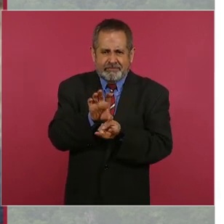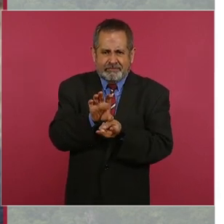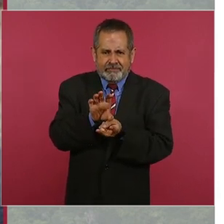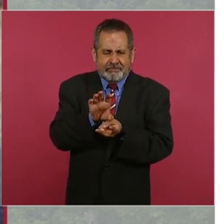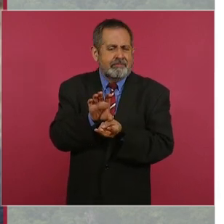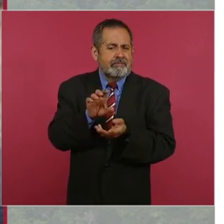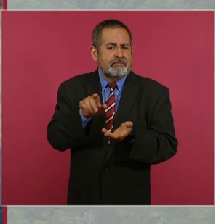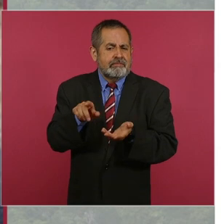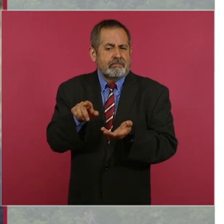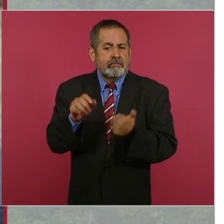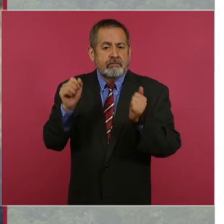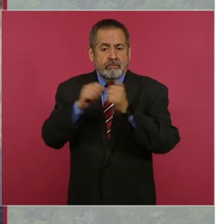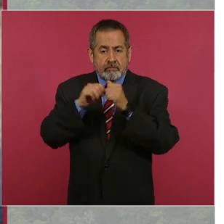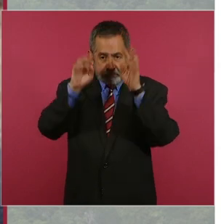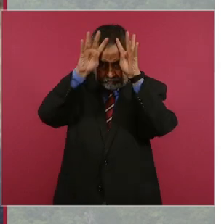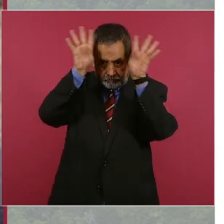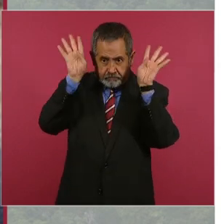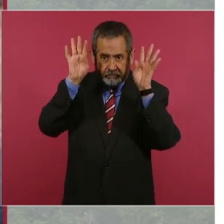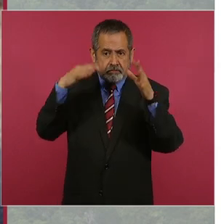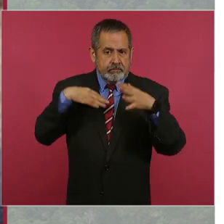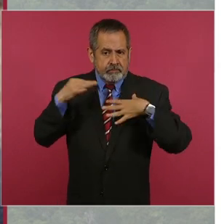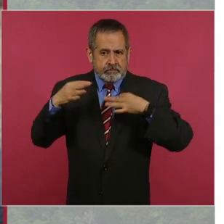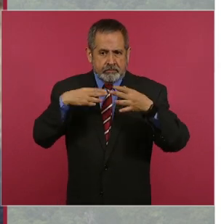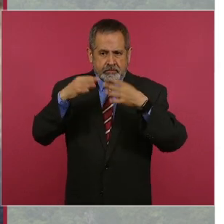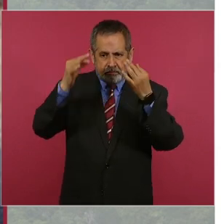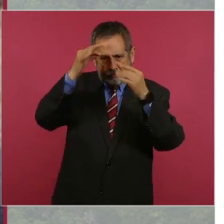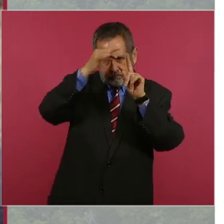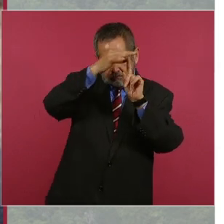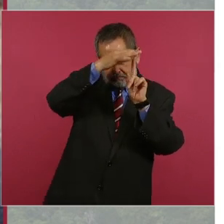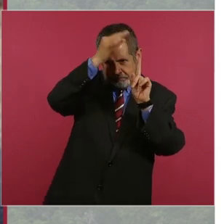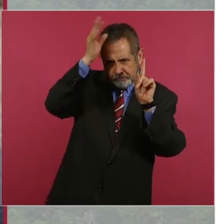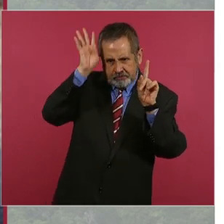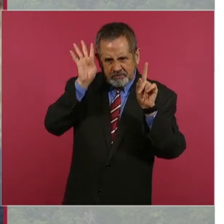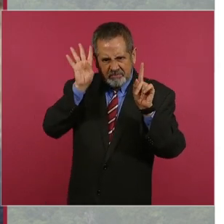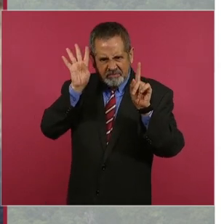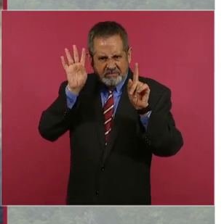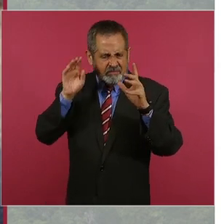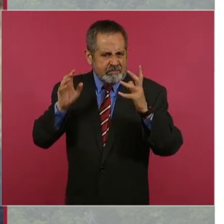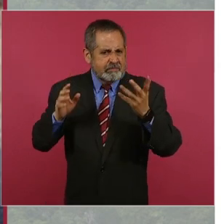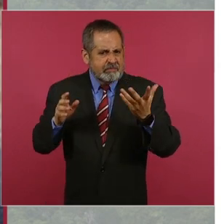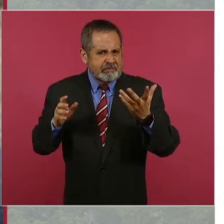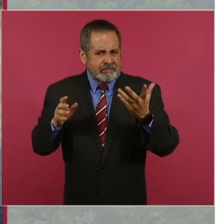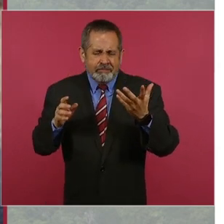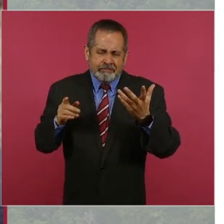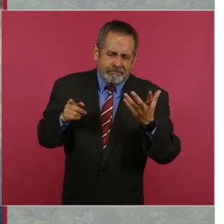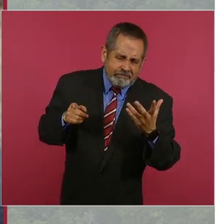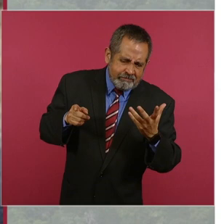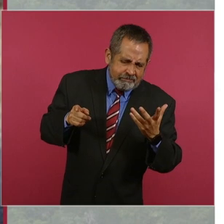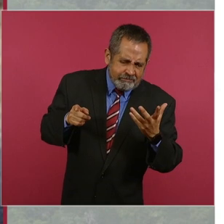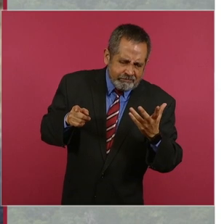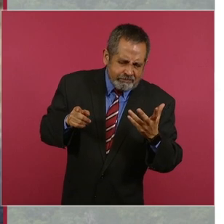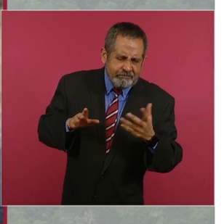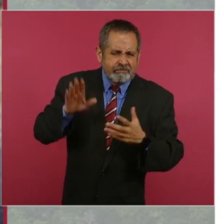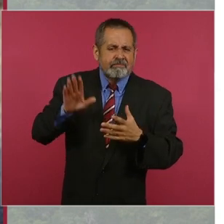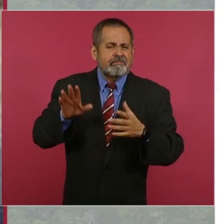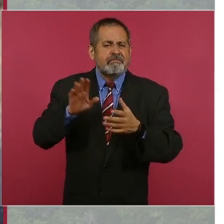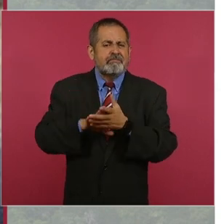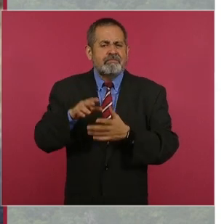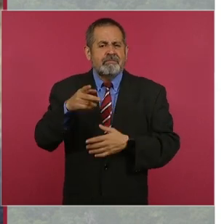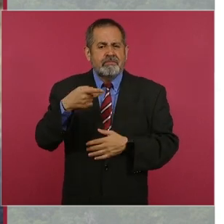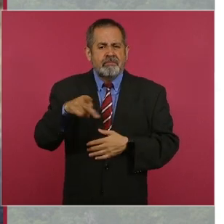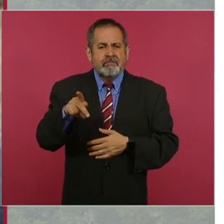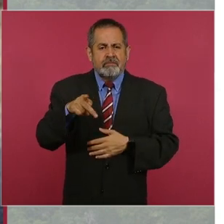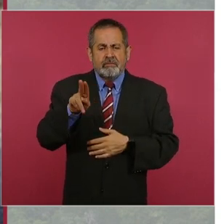que probablemente está aludiendo a la representación de Kukulcán